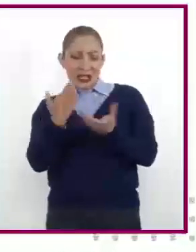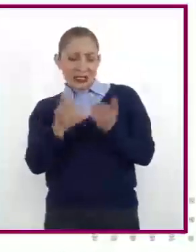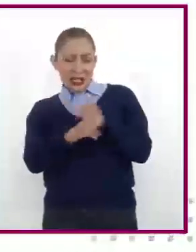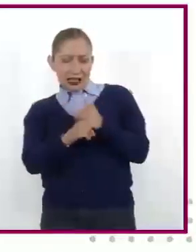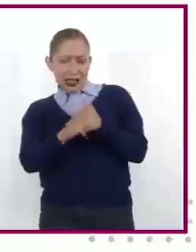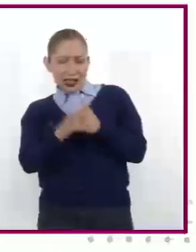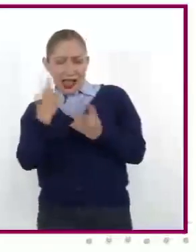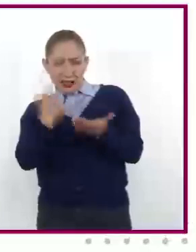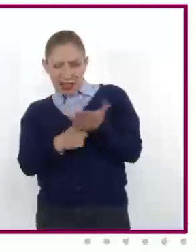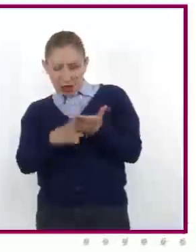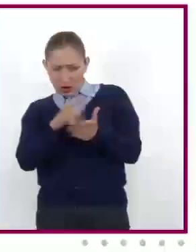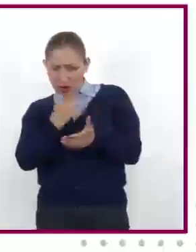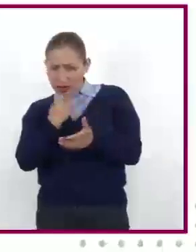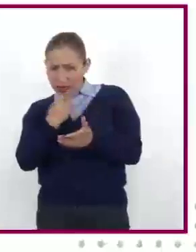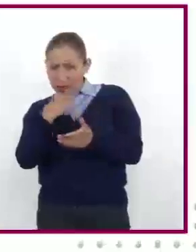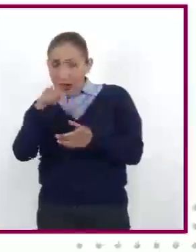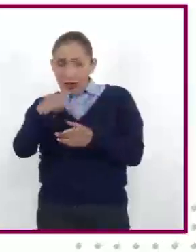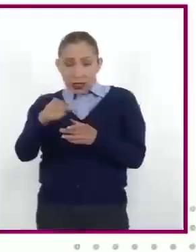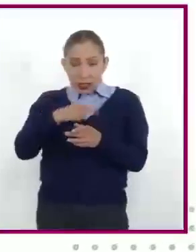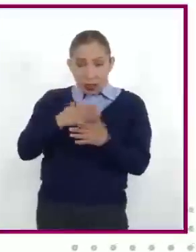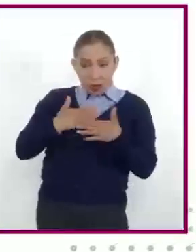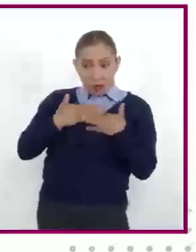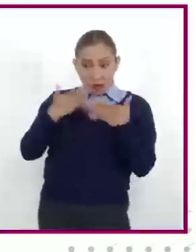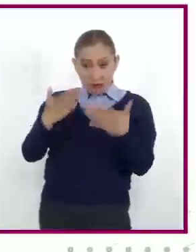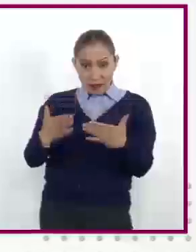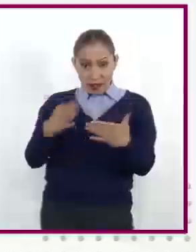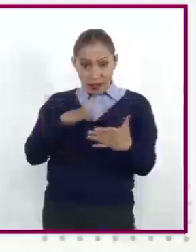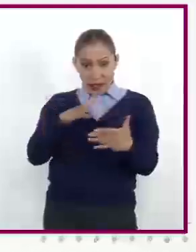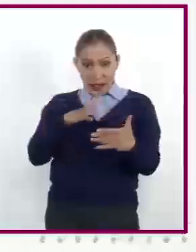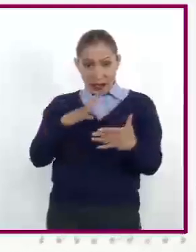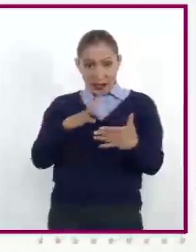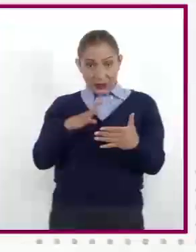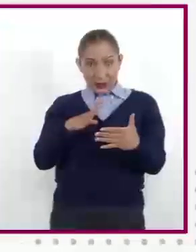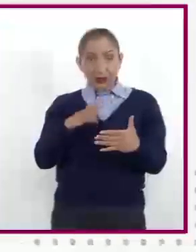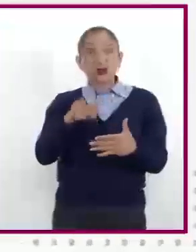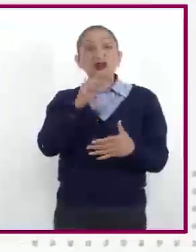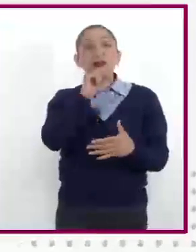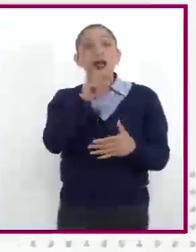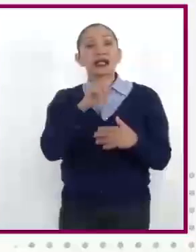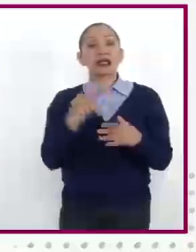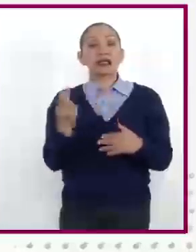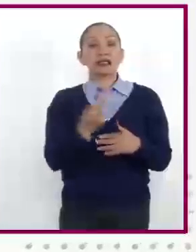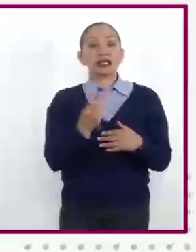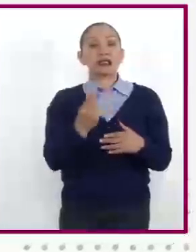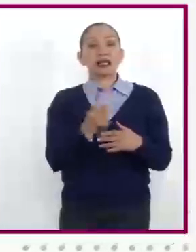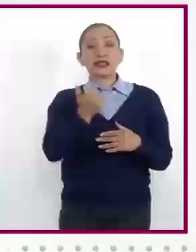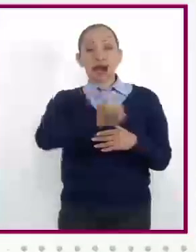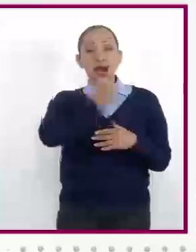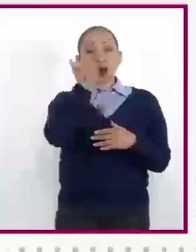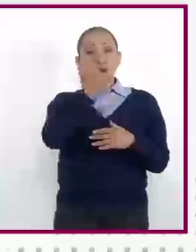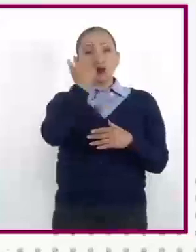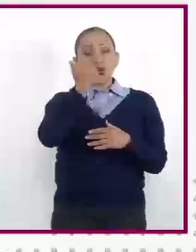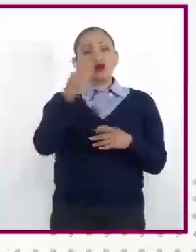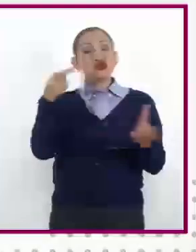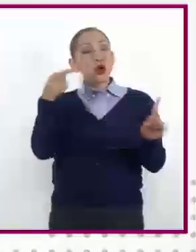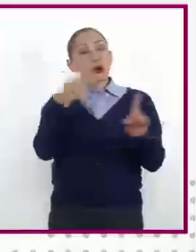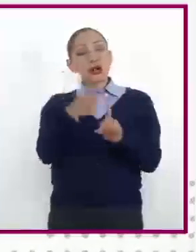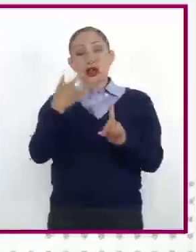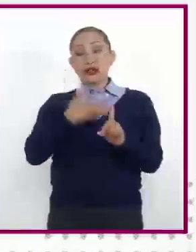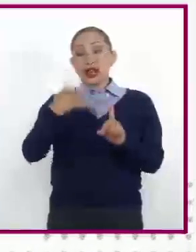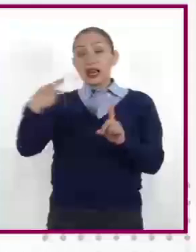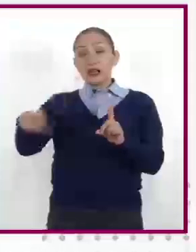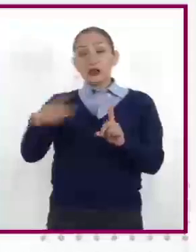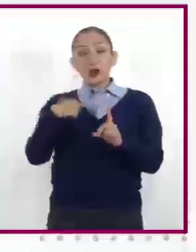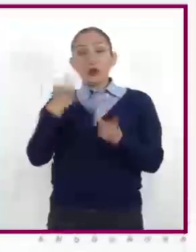así como su contenido y las referencias en que se sustentan. Asimismo, es indispensable que los alumnos tengan un propósito de